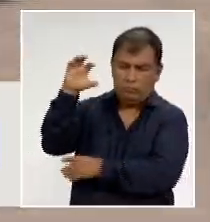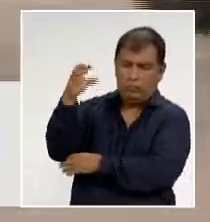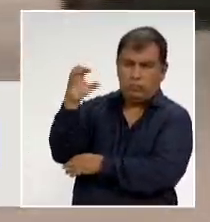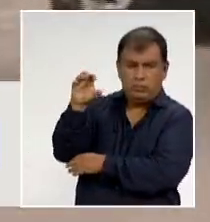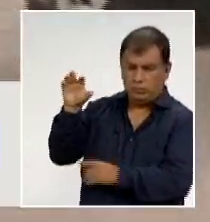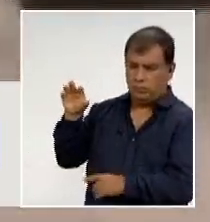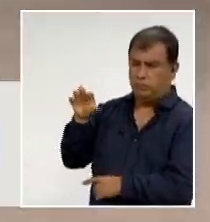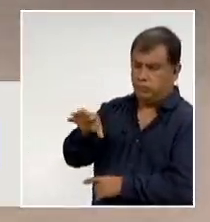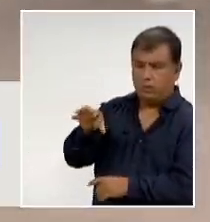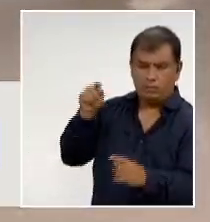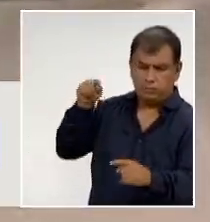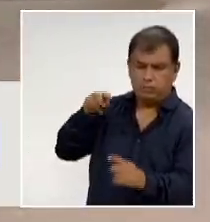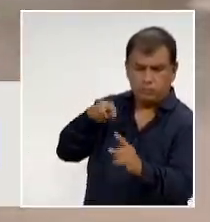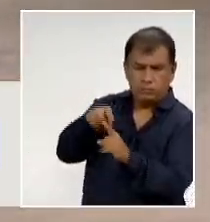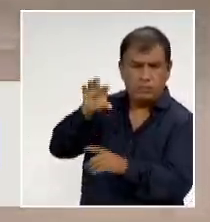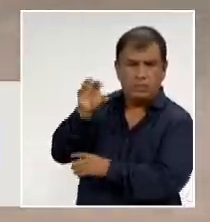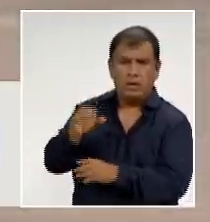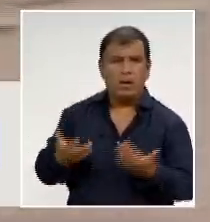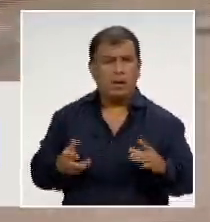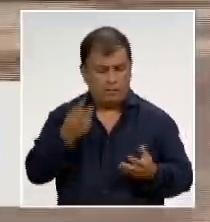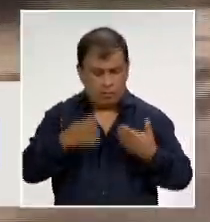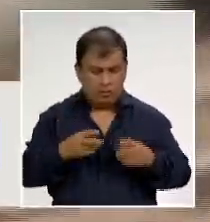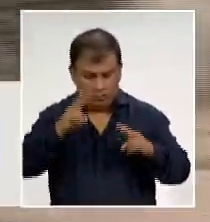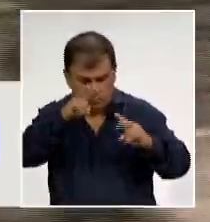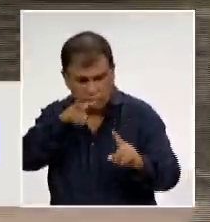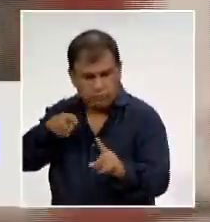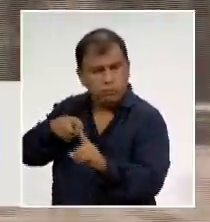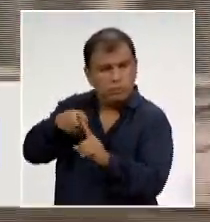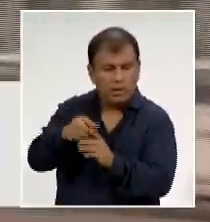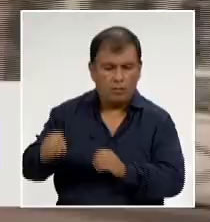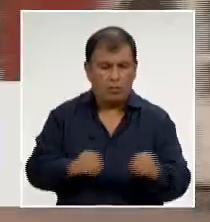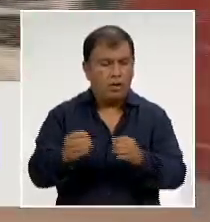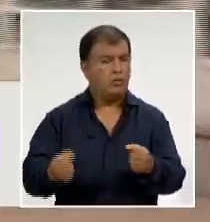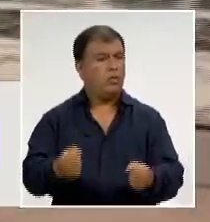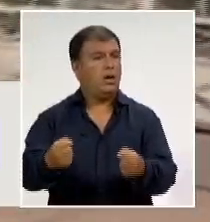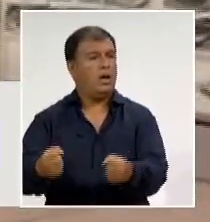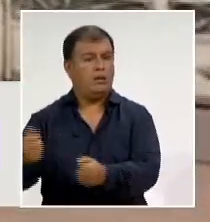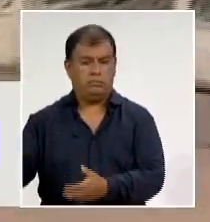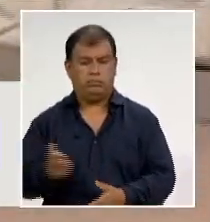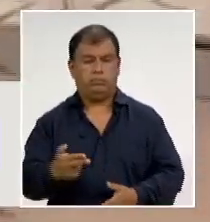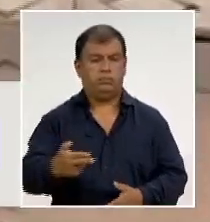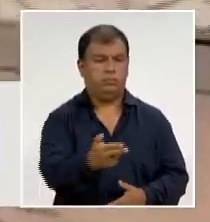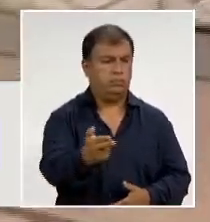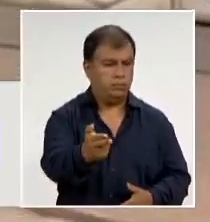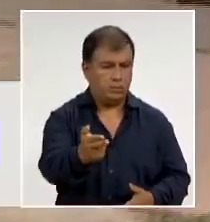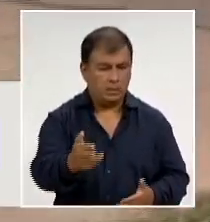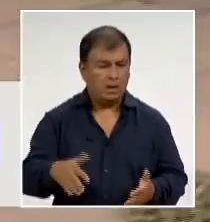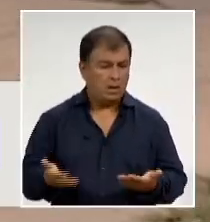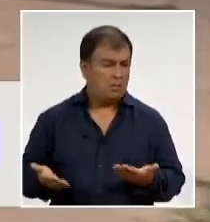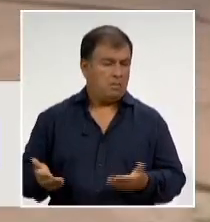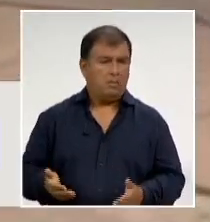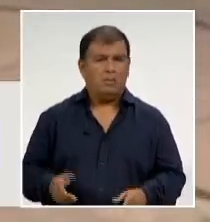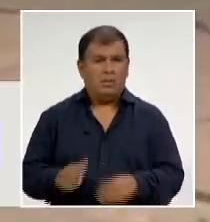de acá, desde este punto, ha podido registrar el movimiento de un vehículo que sospechosamente llega